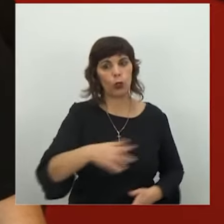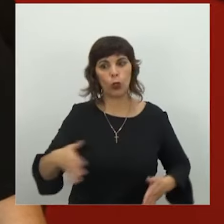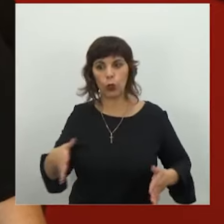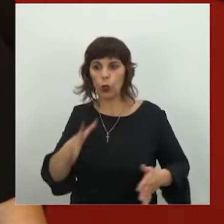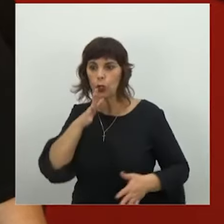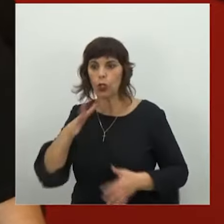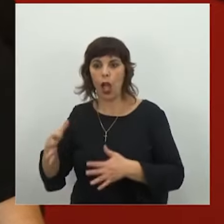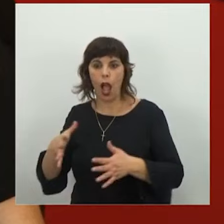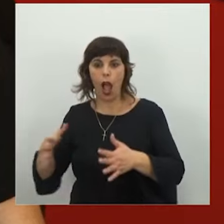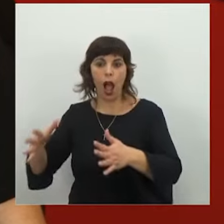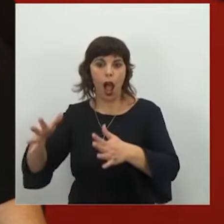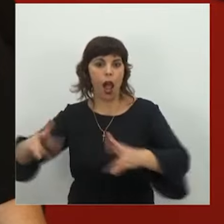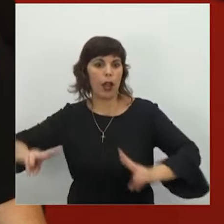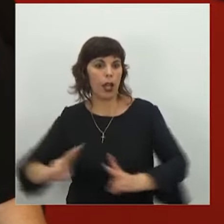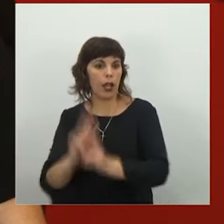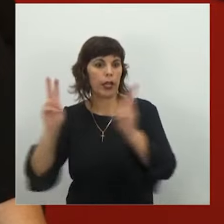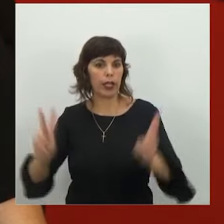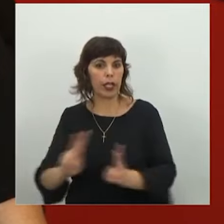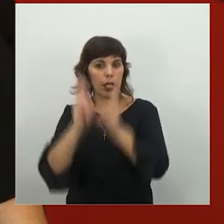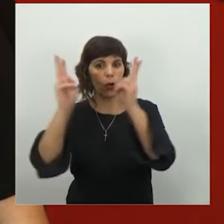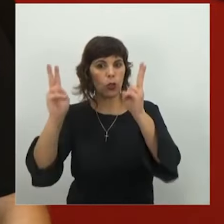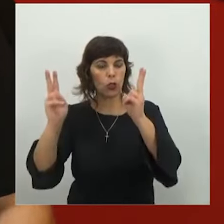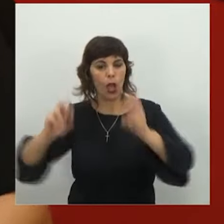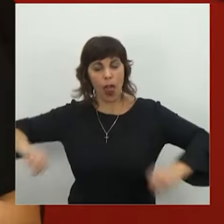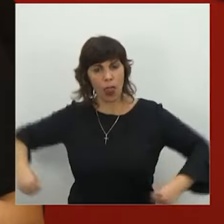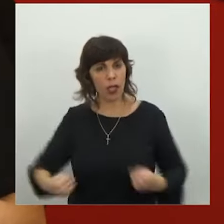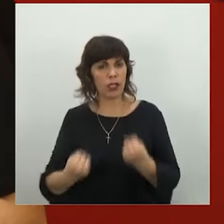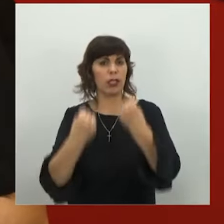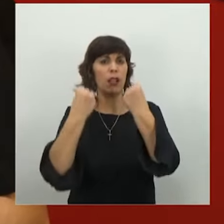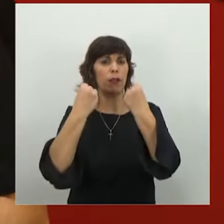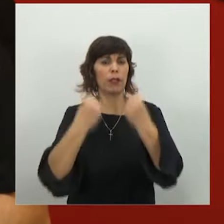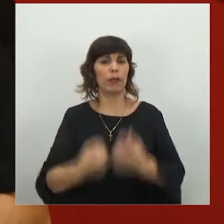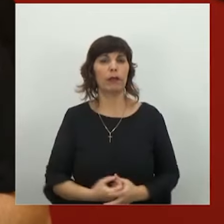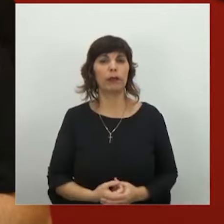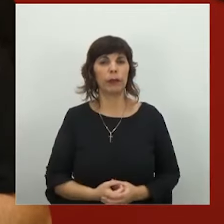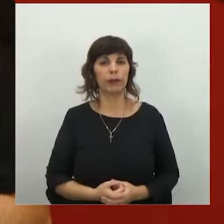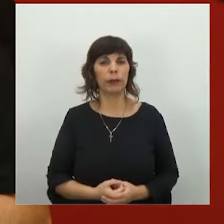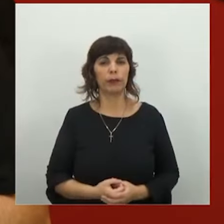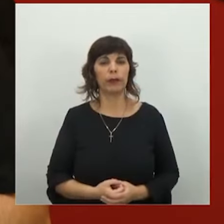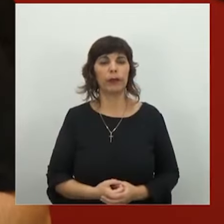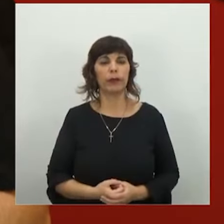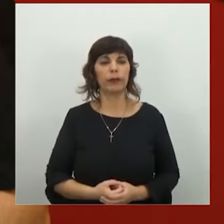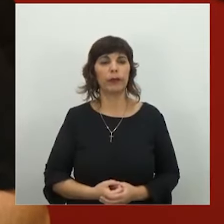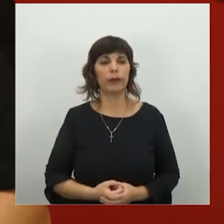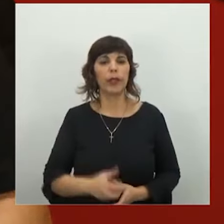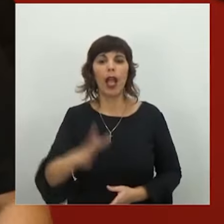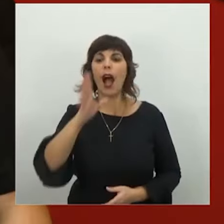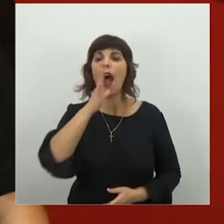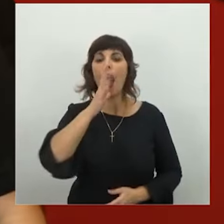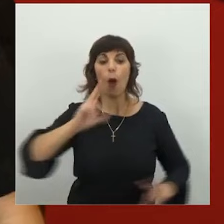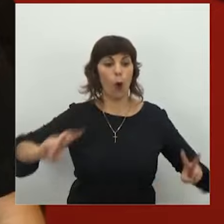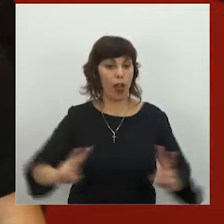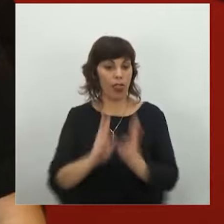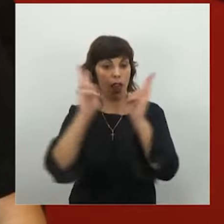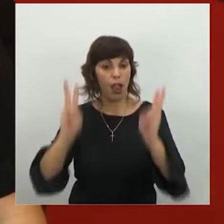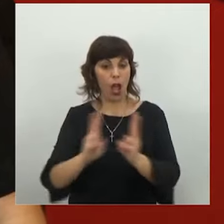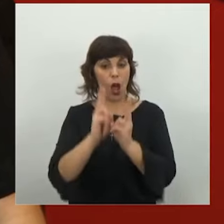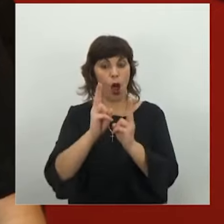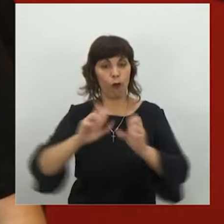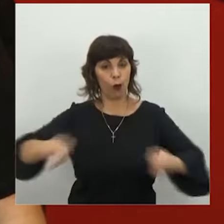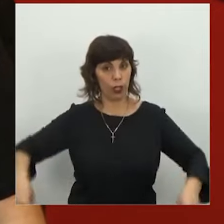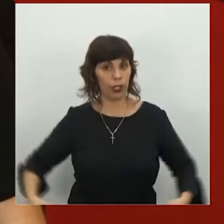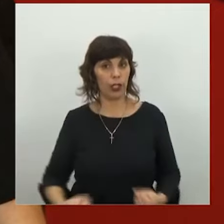fuentes de la salvación. Esa palabra, aguas de la fuente de la salvación,